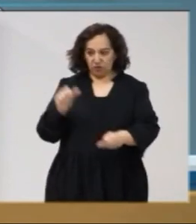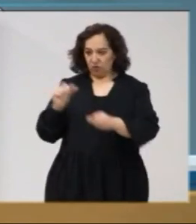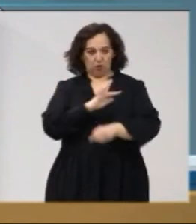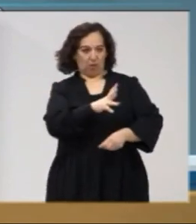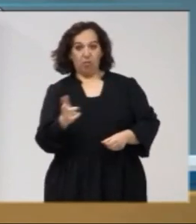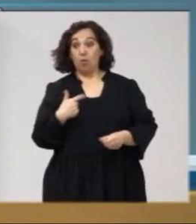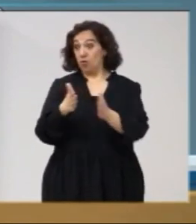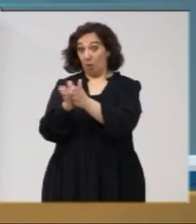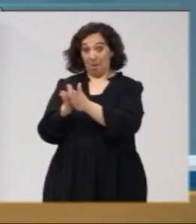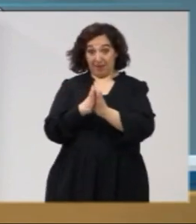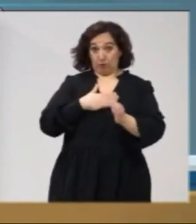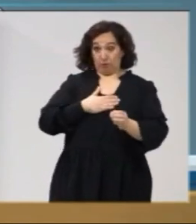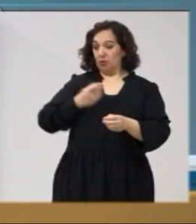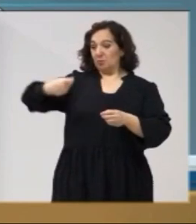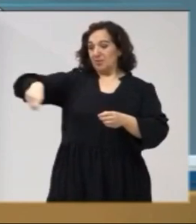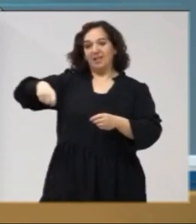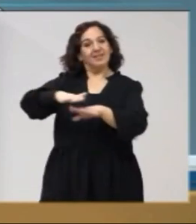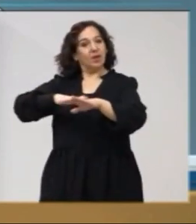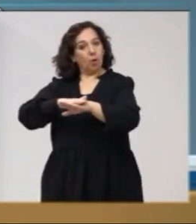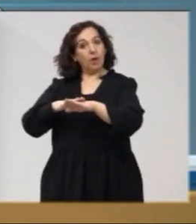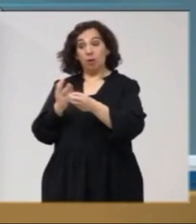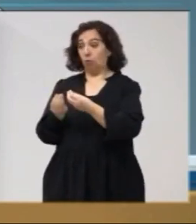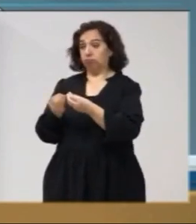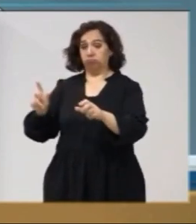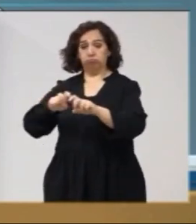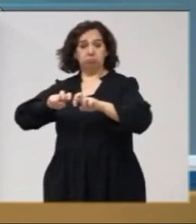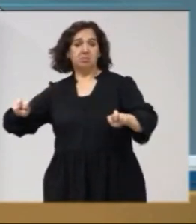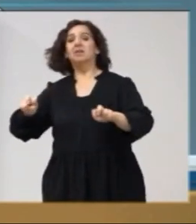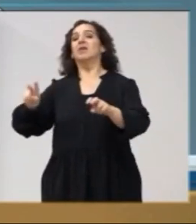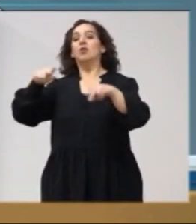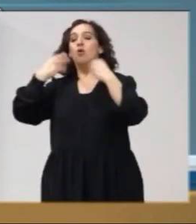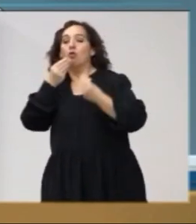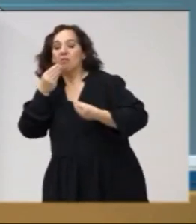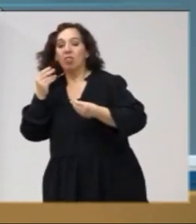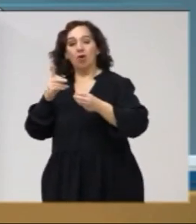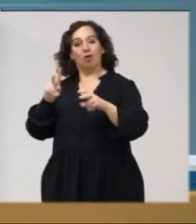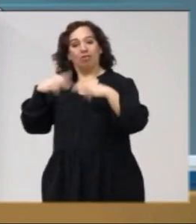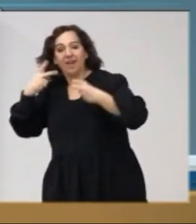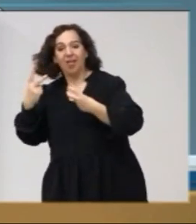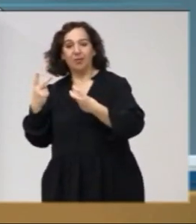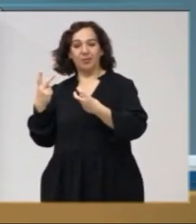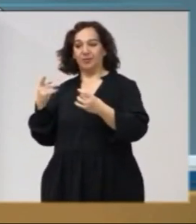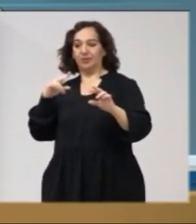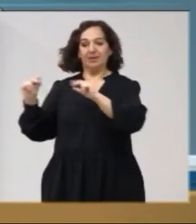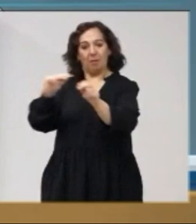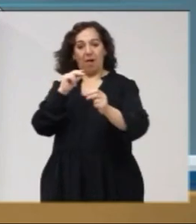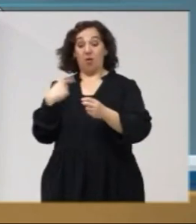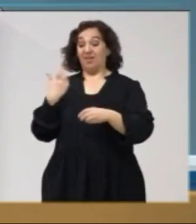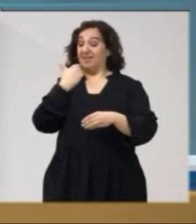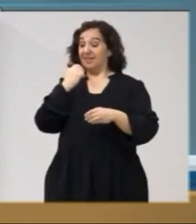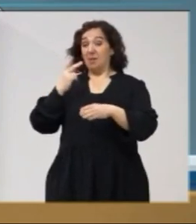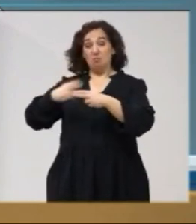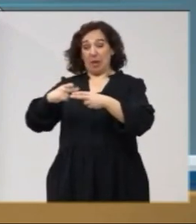Tantos compañeros míos, presidentes de gobierno, con los que he comido, con los que he cenado, con los que he charlado, pues diría que casi la